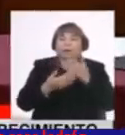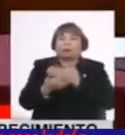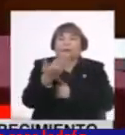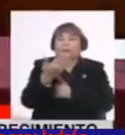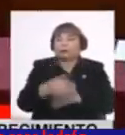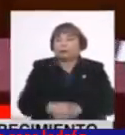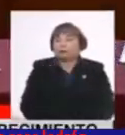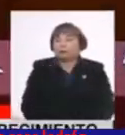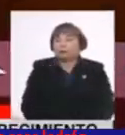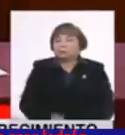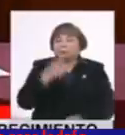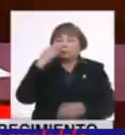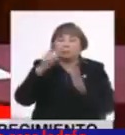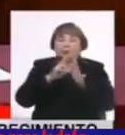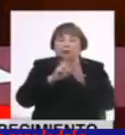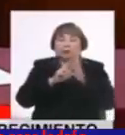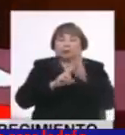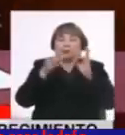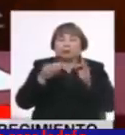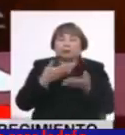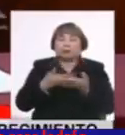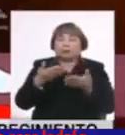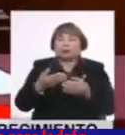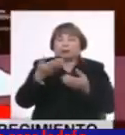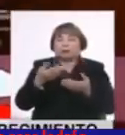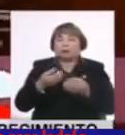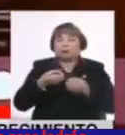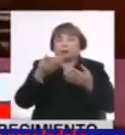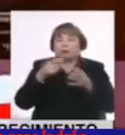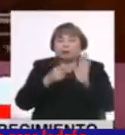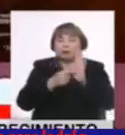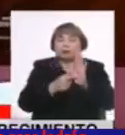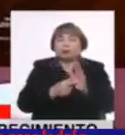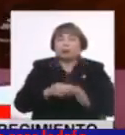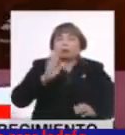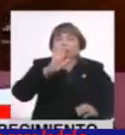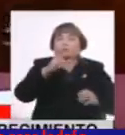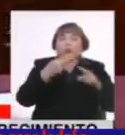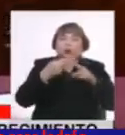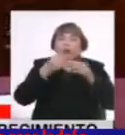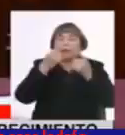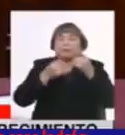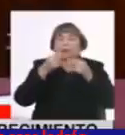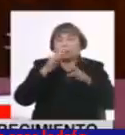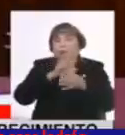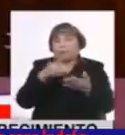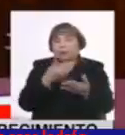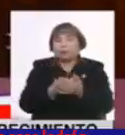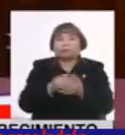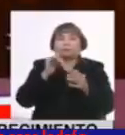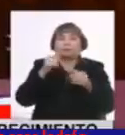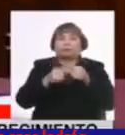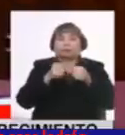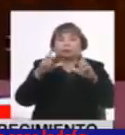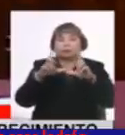días. Para el registro correspondiente, sirva a usted señalar sus nombres y apellido completo,